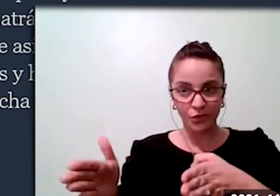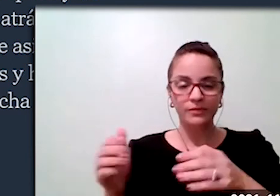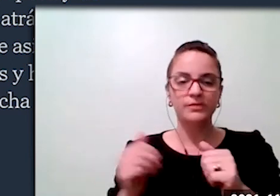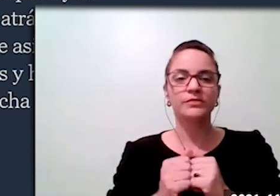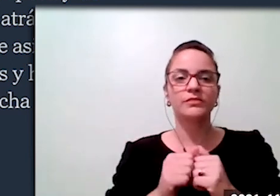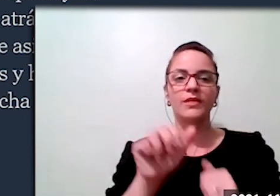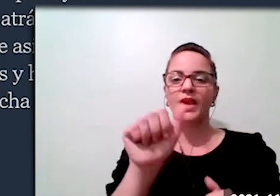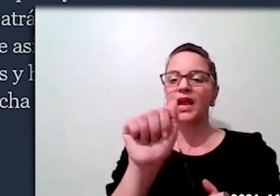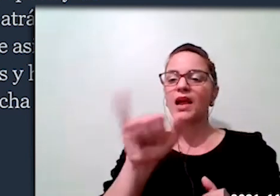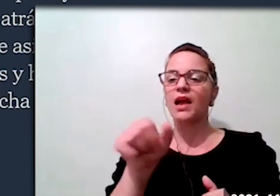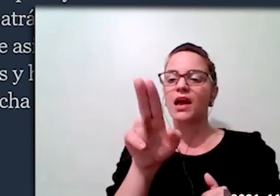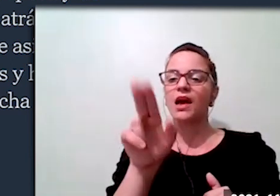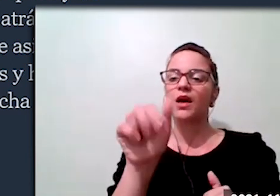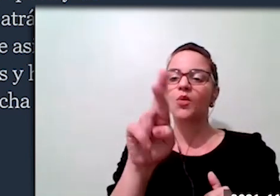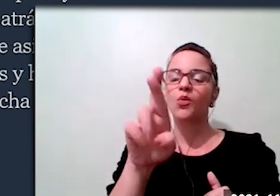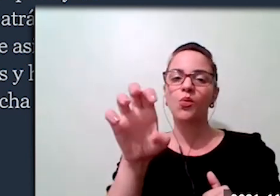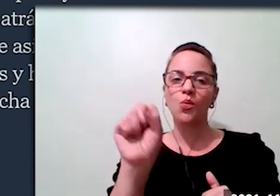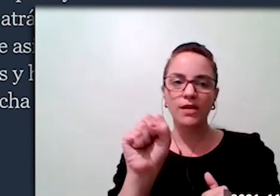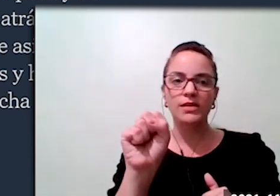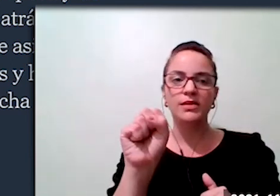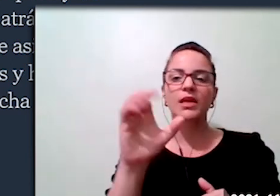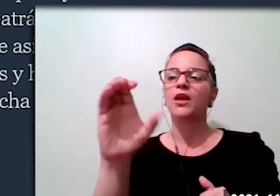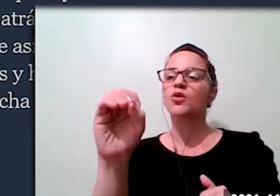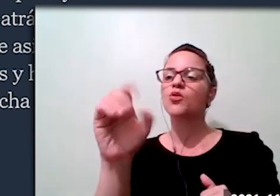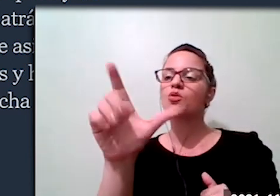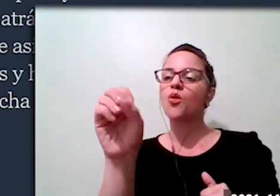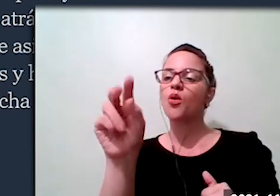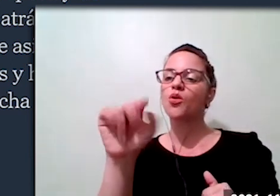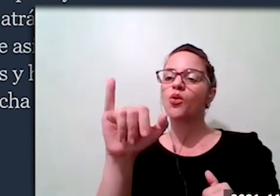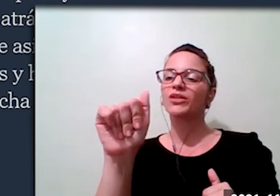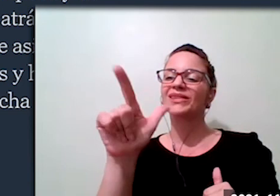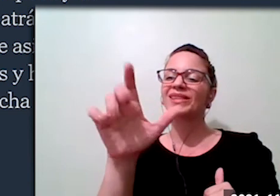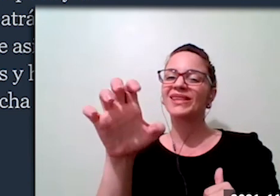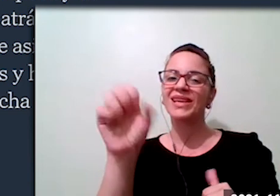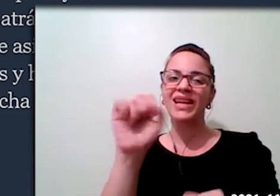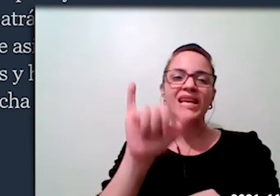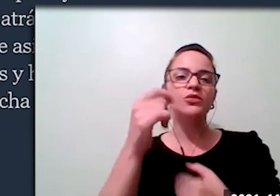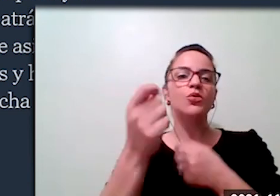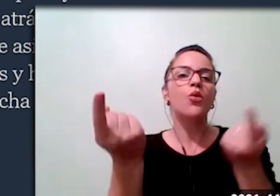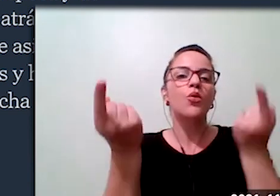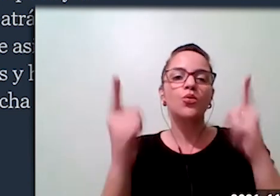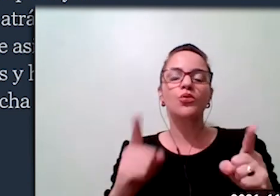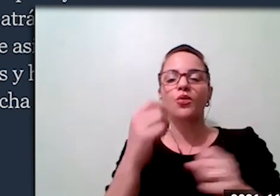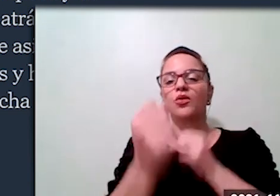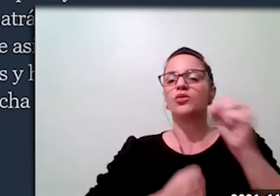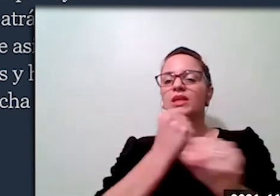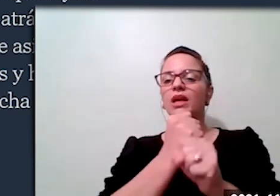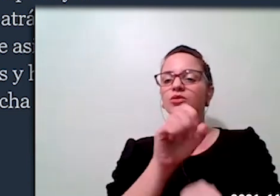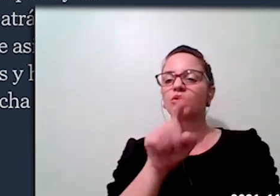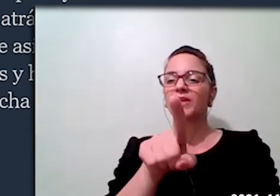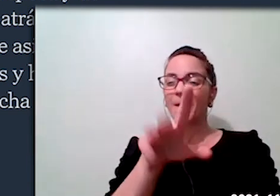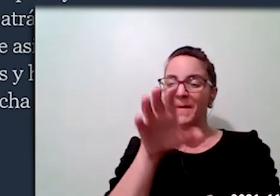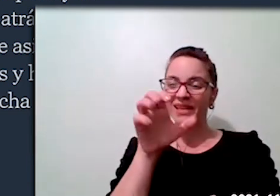Ajuares coloniales, indicadores de la cotidianidad en Puerto Rico en la década de 1510, es la colaboración que